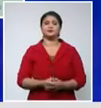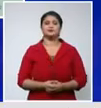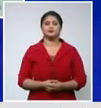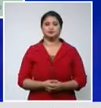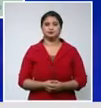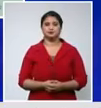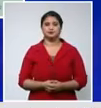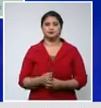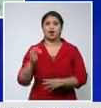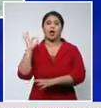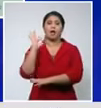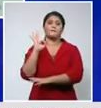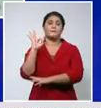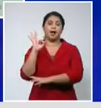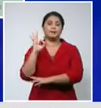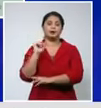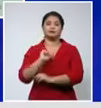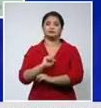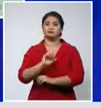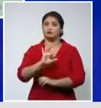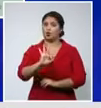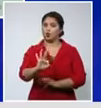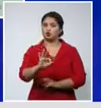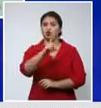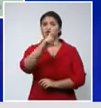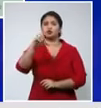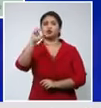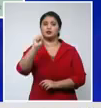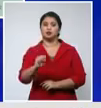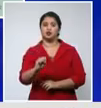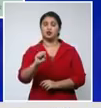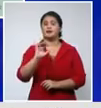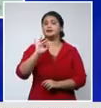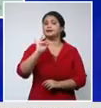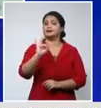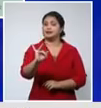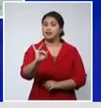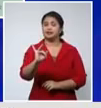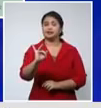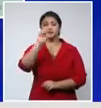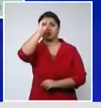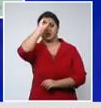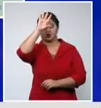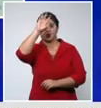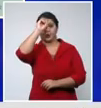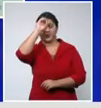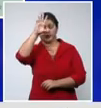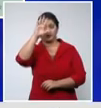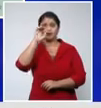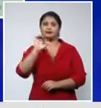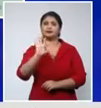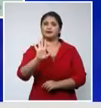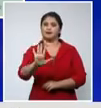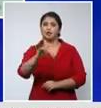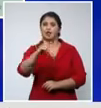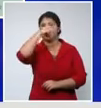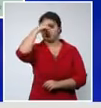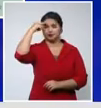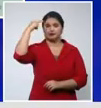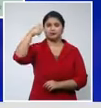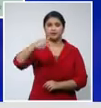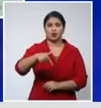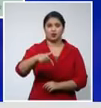Palma con 8. Consolación del Sur con 7, Minas de Matahambre con 5, San Juan y Martínez y